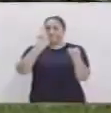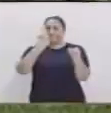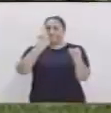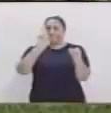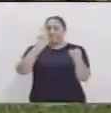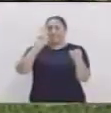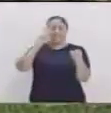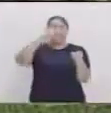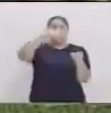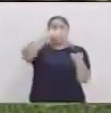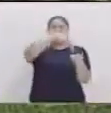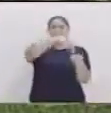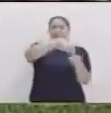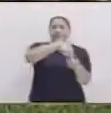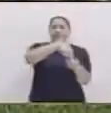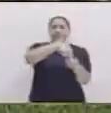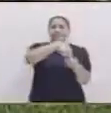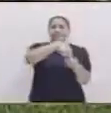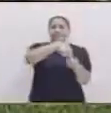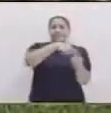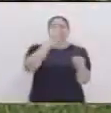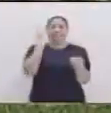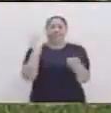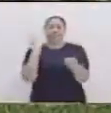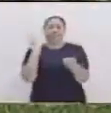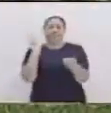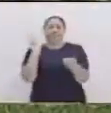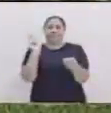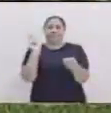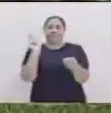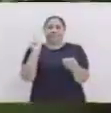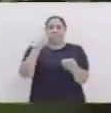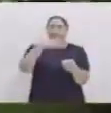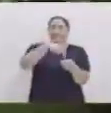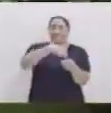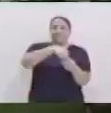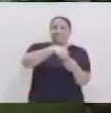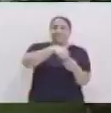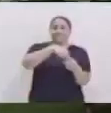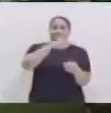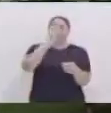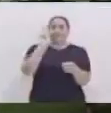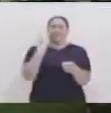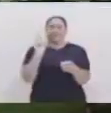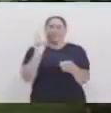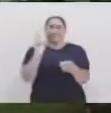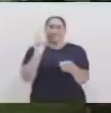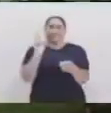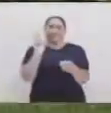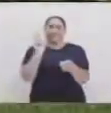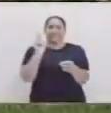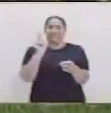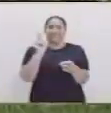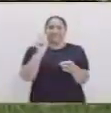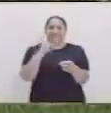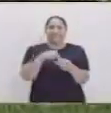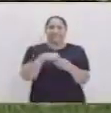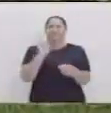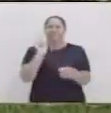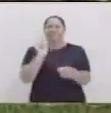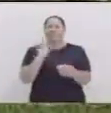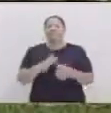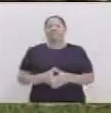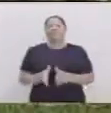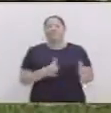que va a salir de ese círculo con un movimiento hacia arriba para el verbo renunciar.